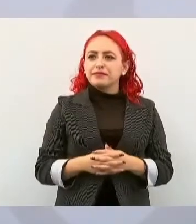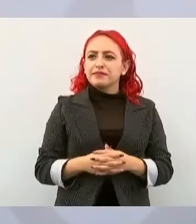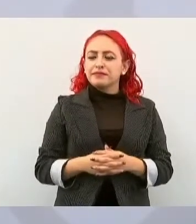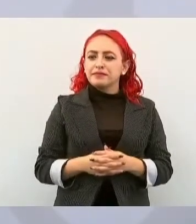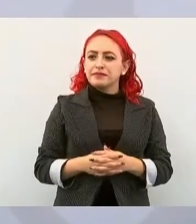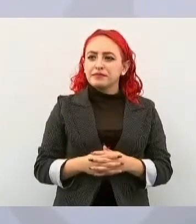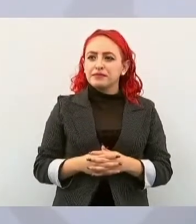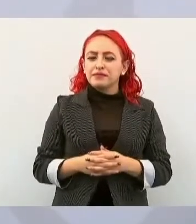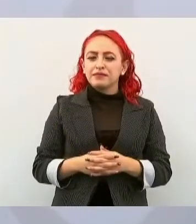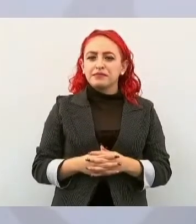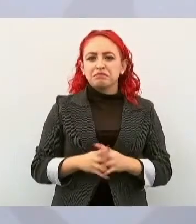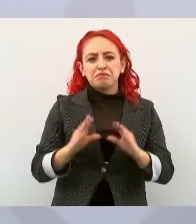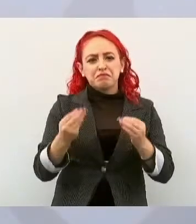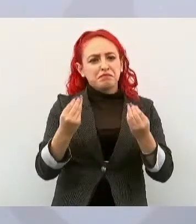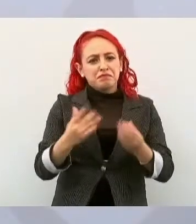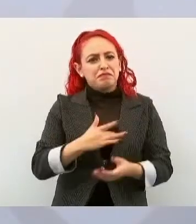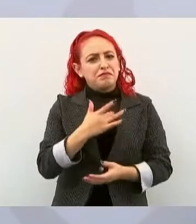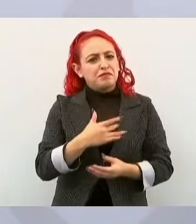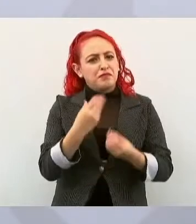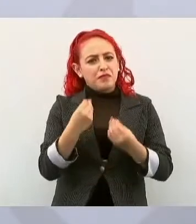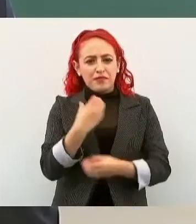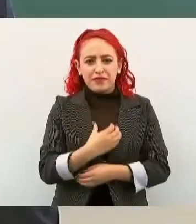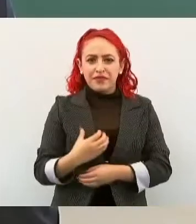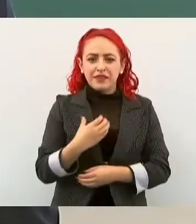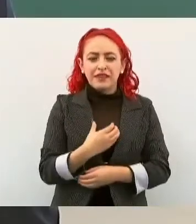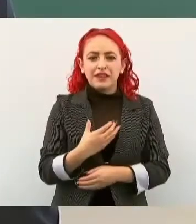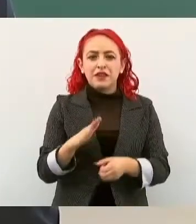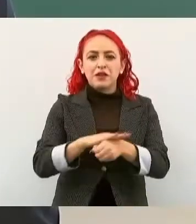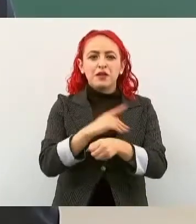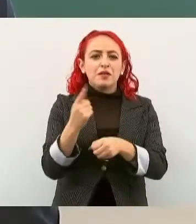quedamos satisfechos porque